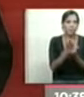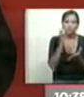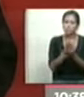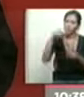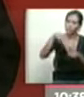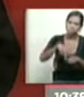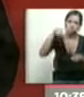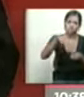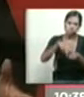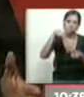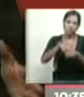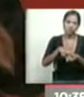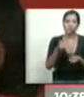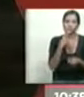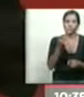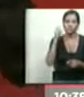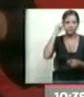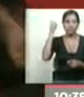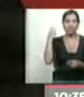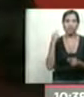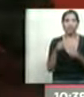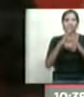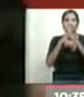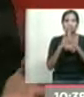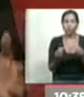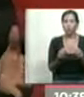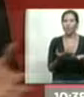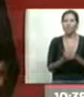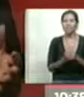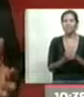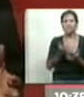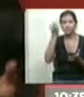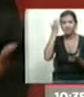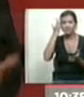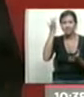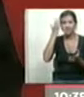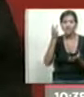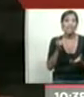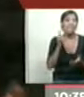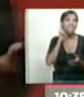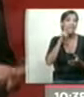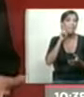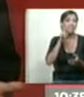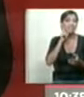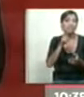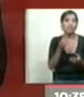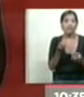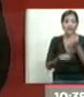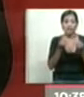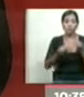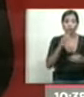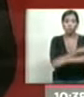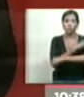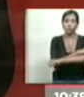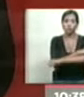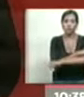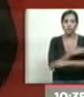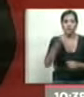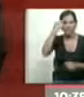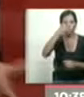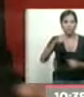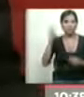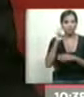ayer. O sea, de todas las grandes potes de humo y mentira que la oposición le ha metido a sus seguidores y al pueblo venezolano, incluso a la